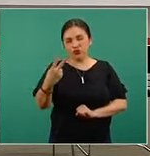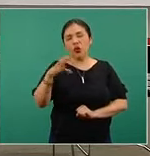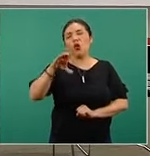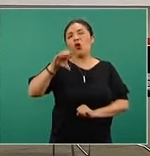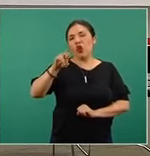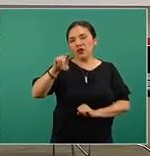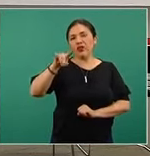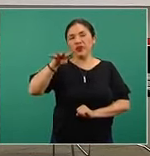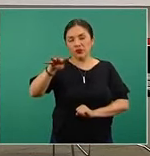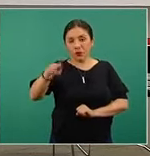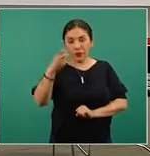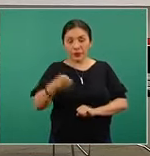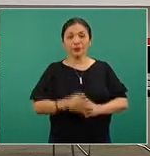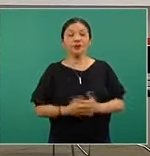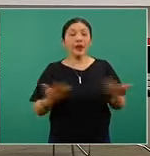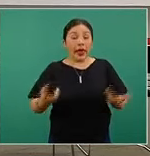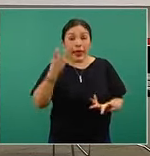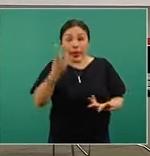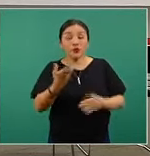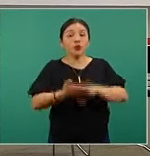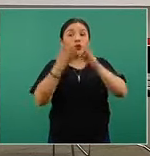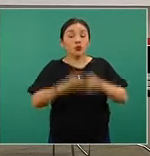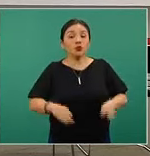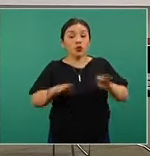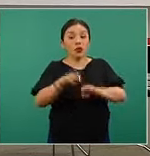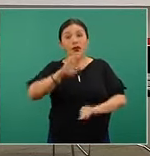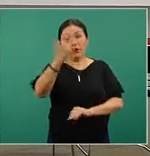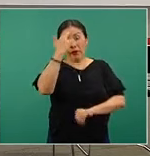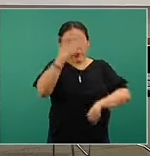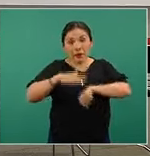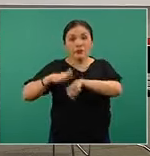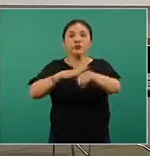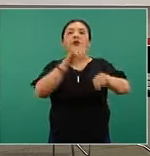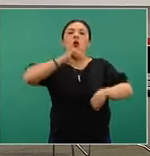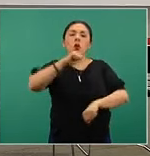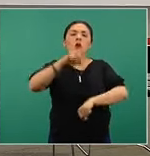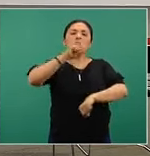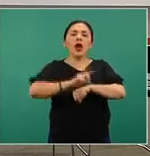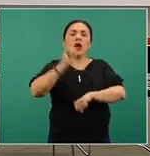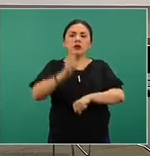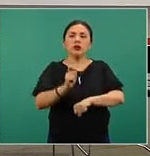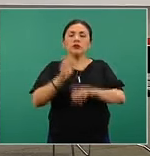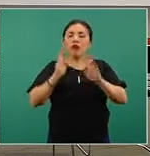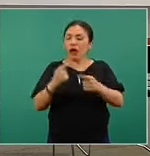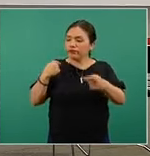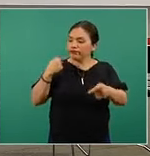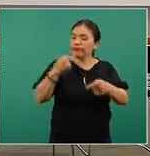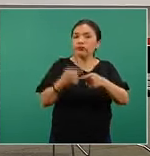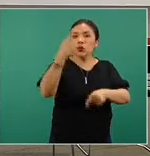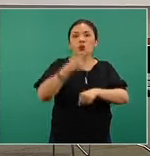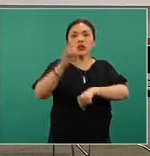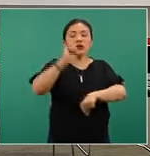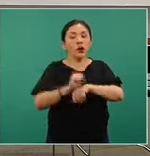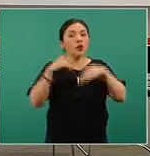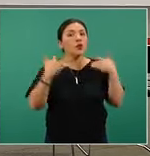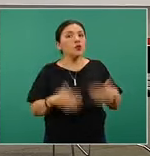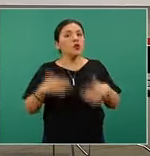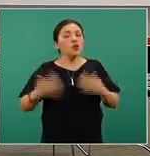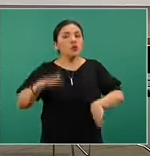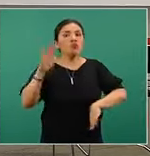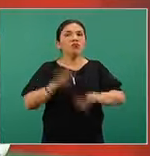19 ante ello es muy importante recordarles el día de hoy ya después de toda esta semana que ha sido altamente